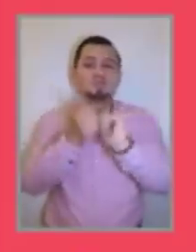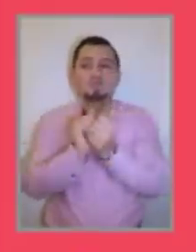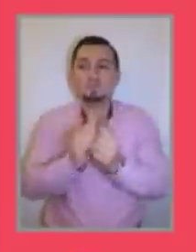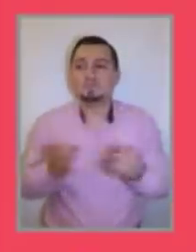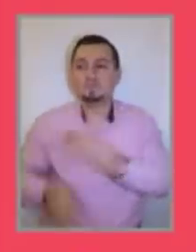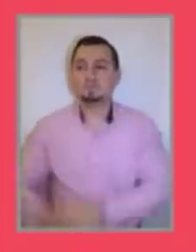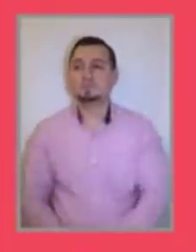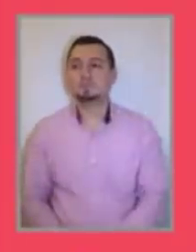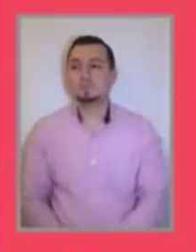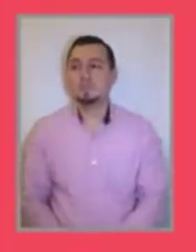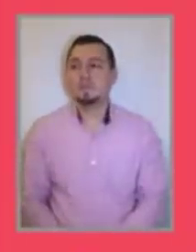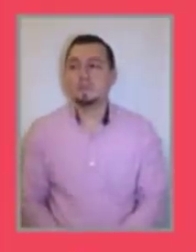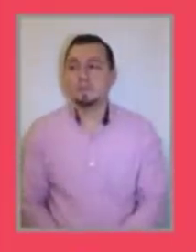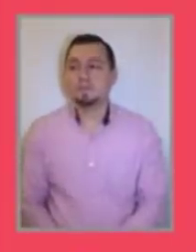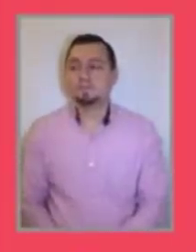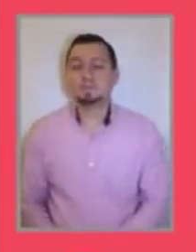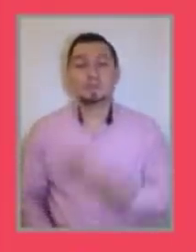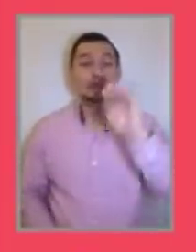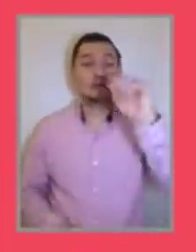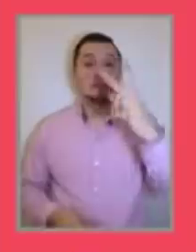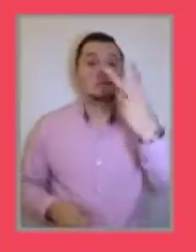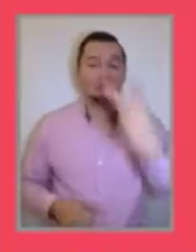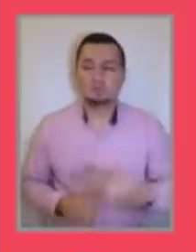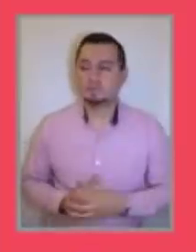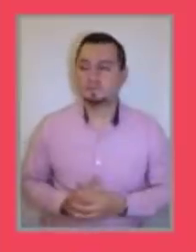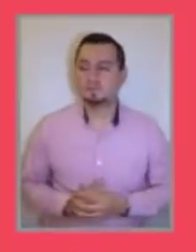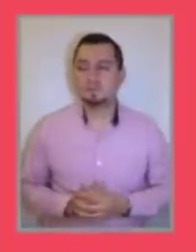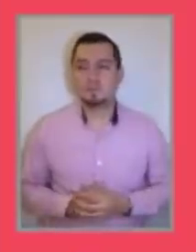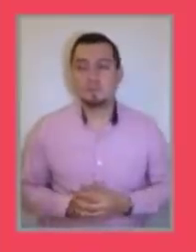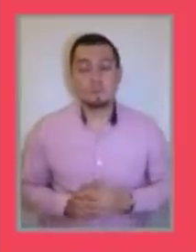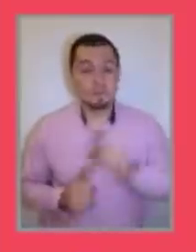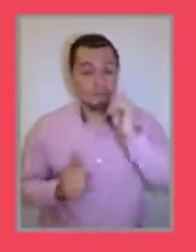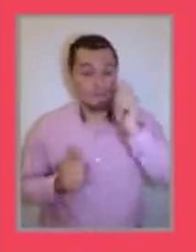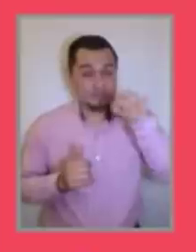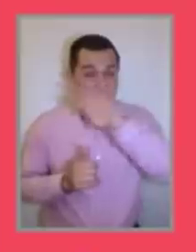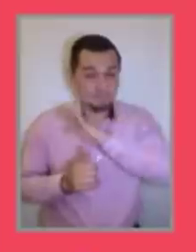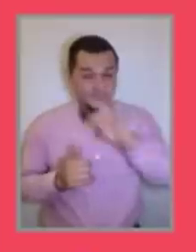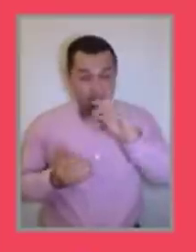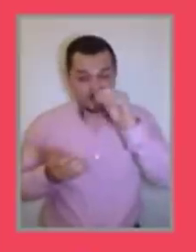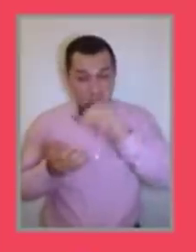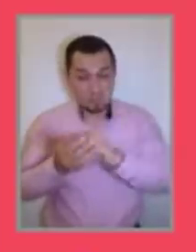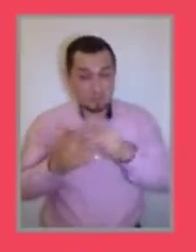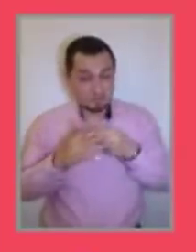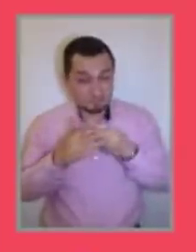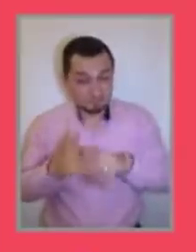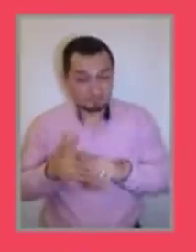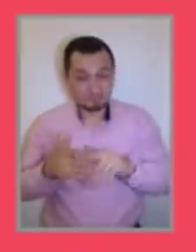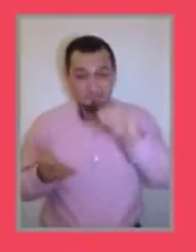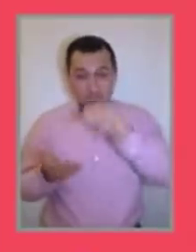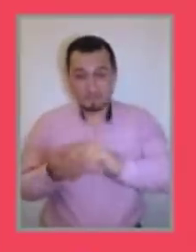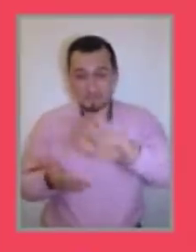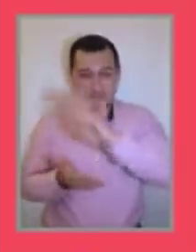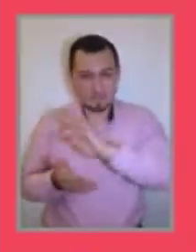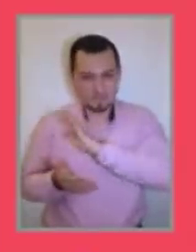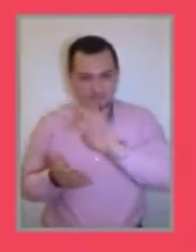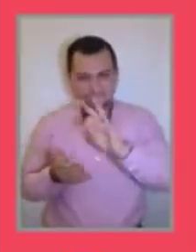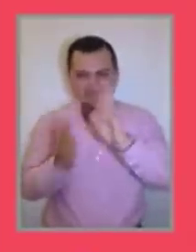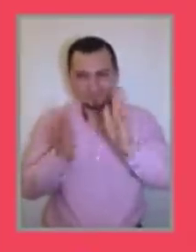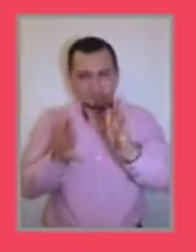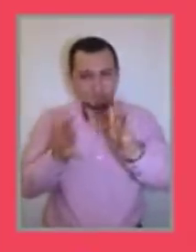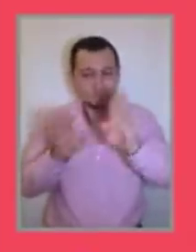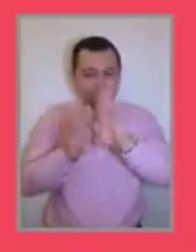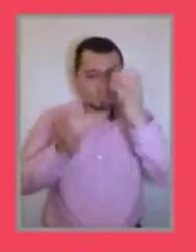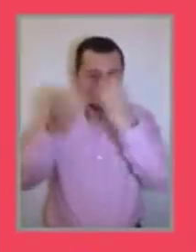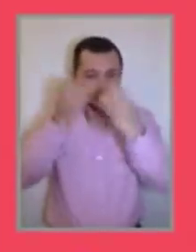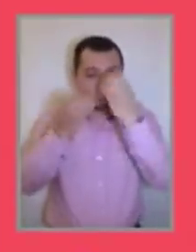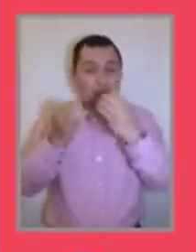regresarme. Etapa 2. Sí, y en ese sentido la hemos denominado el inicio a la presencialidad. Consiste en